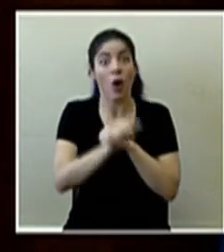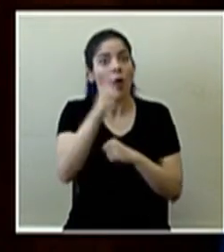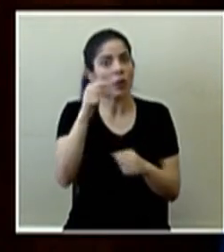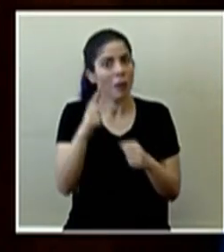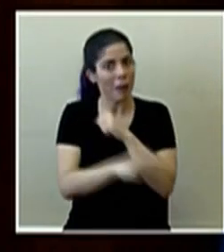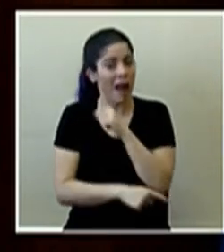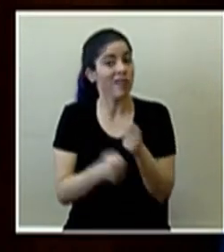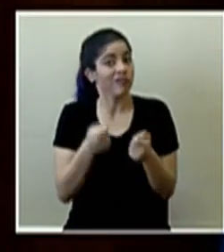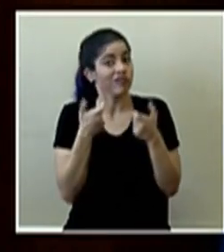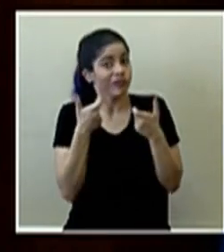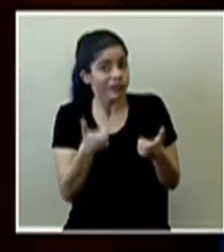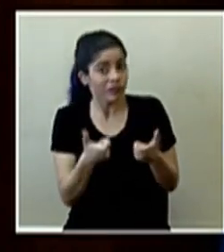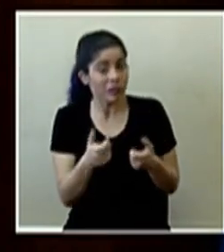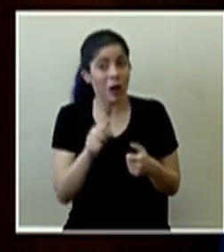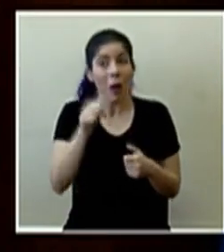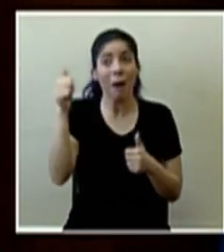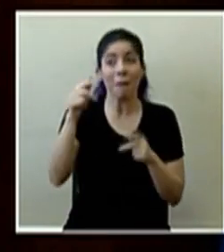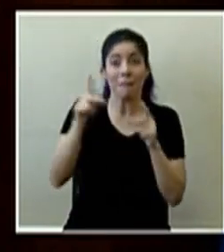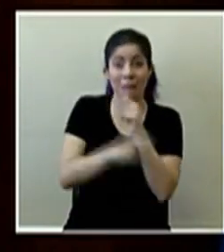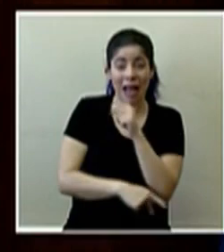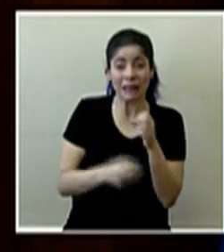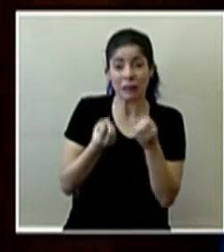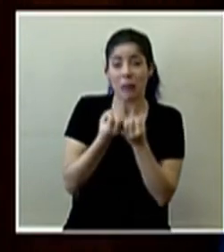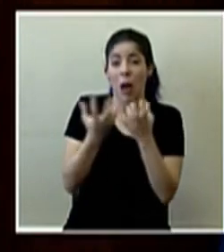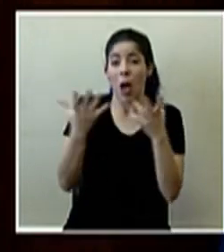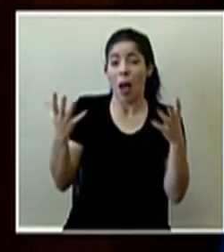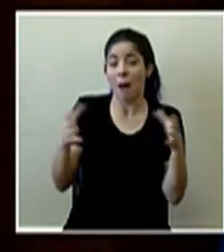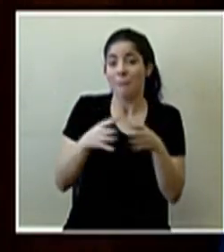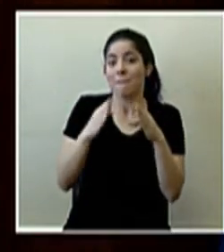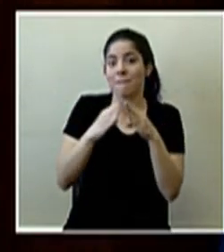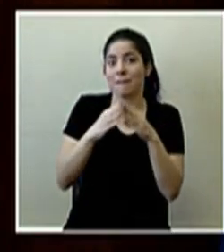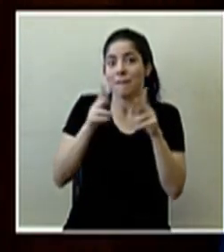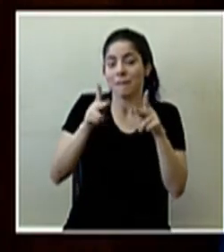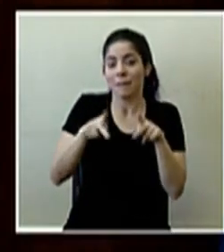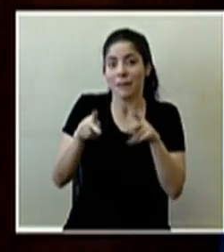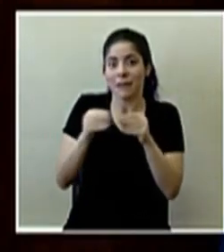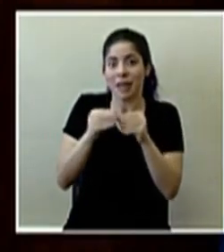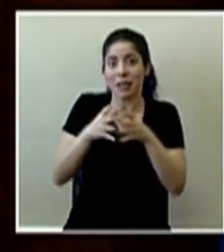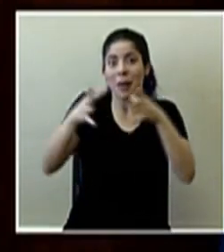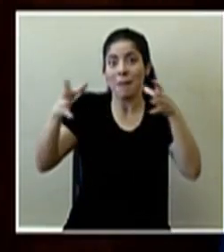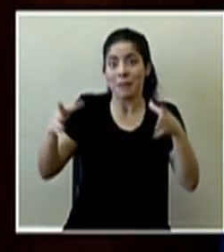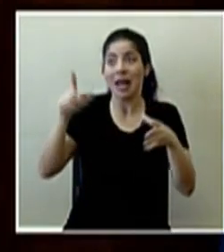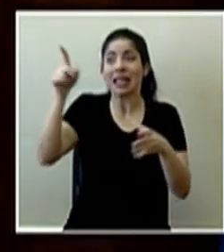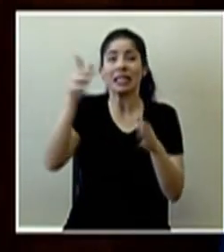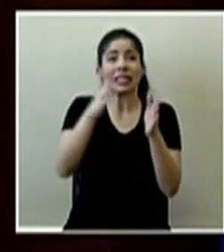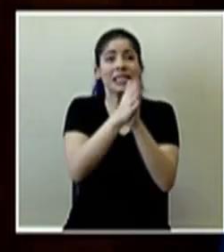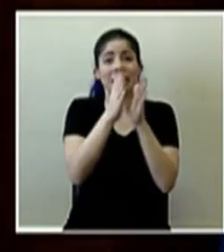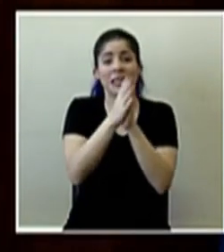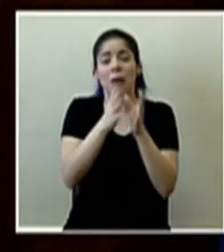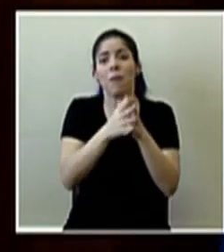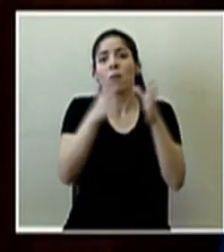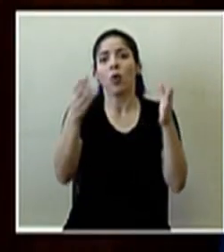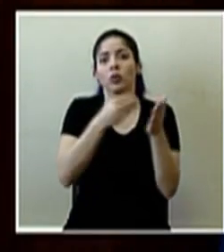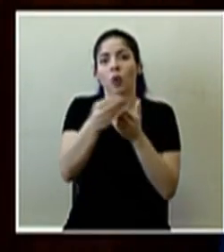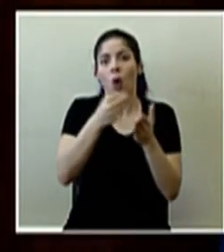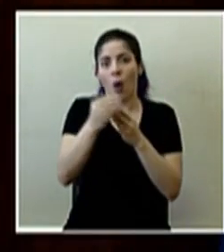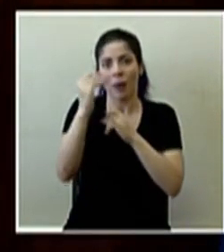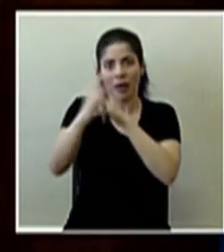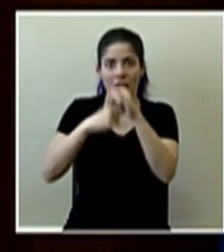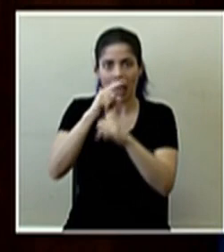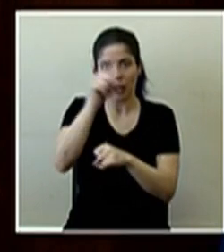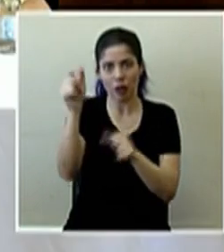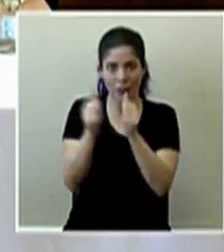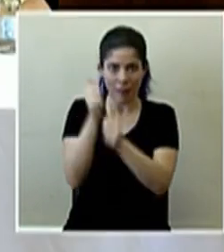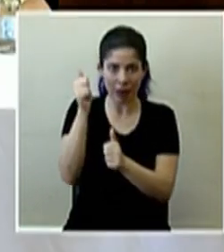más recursos y poblaciones mucho más grandes que están saturando los pedidos en las fábricas del mundo.